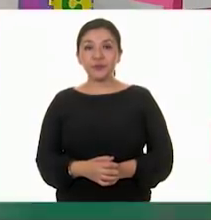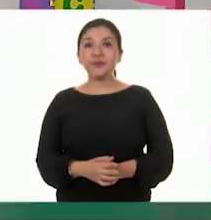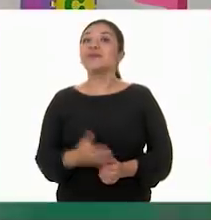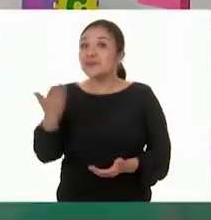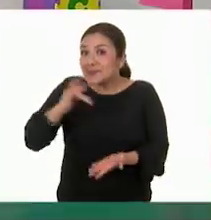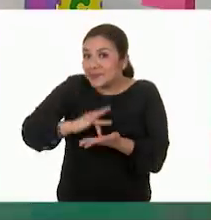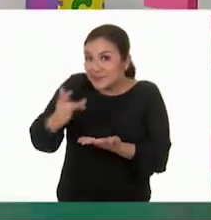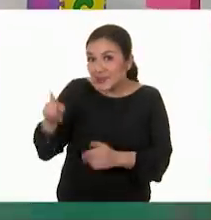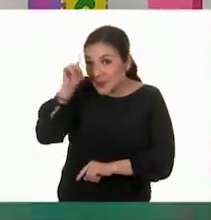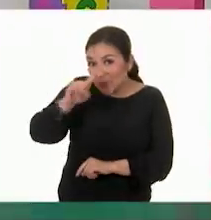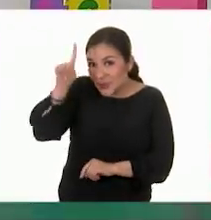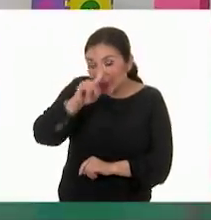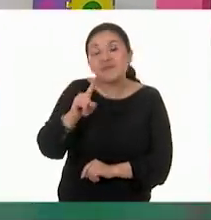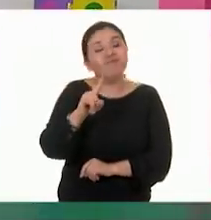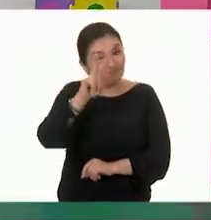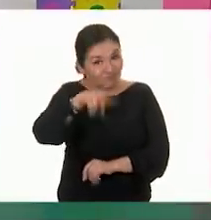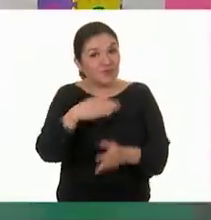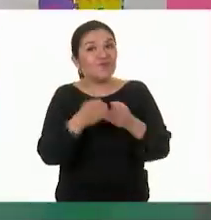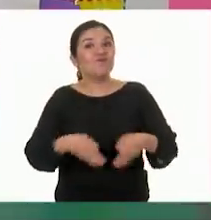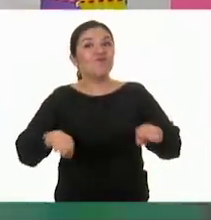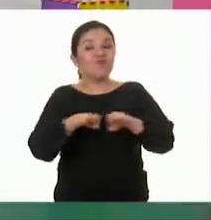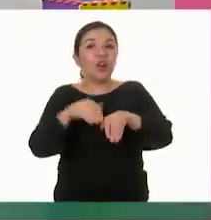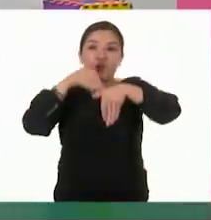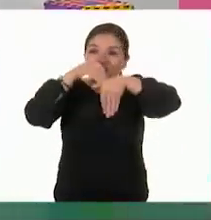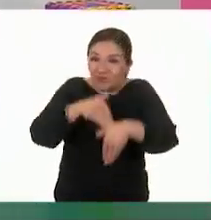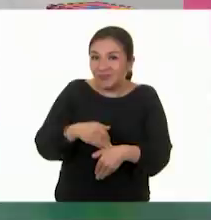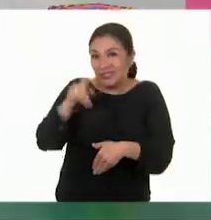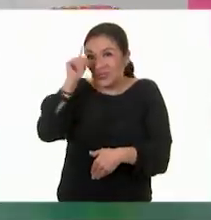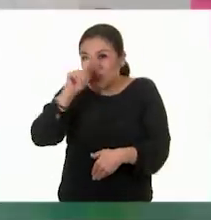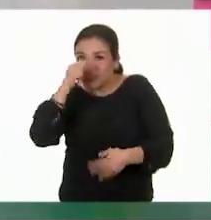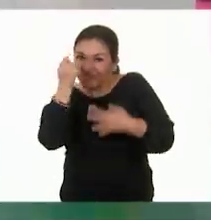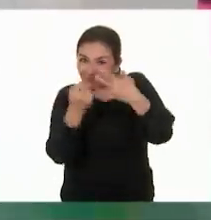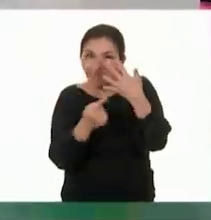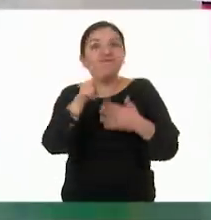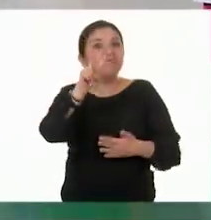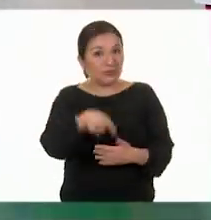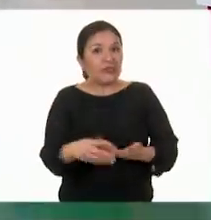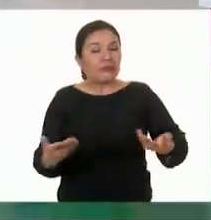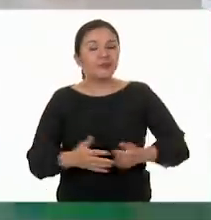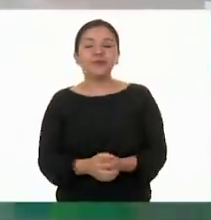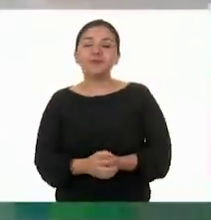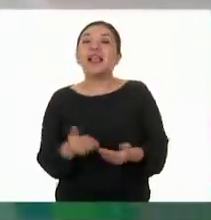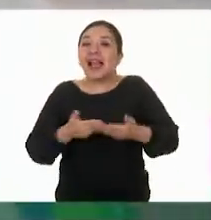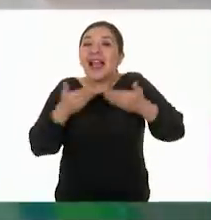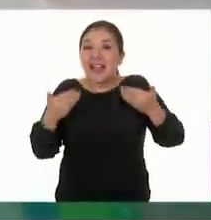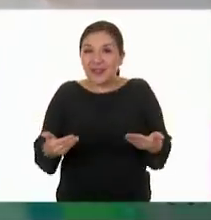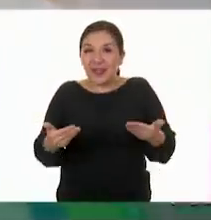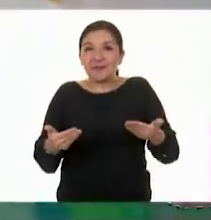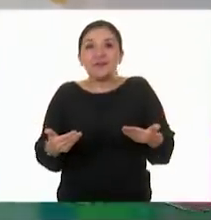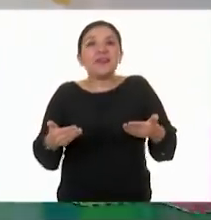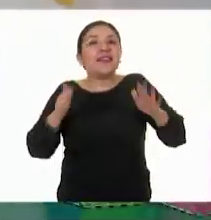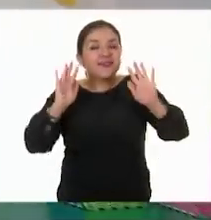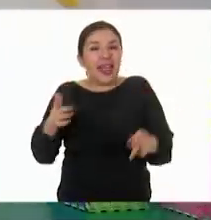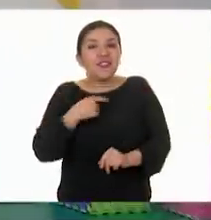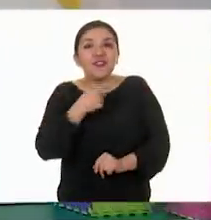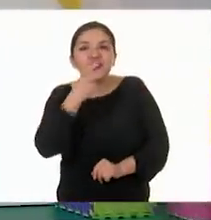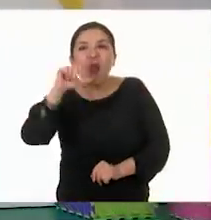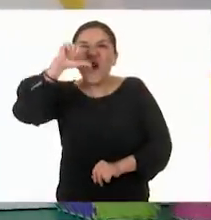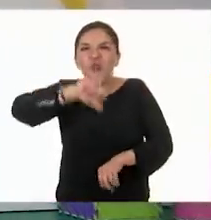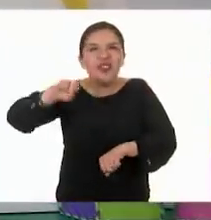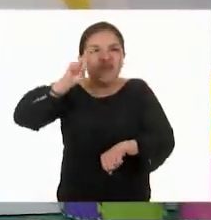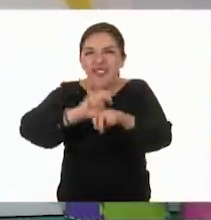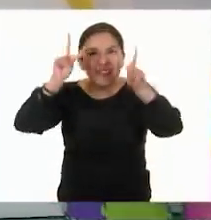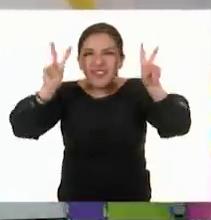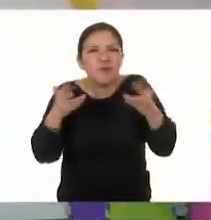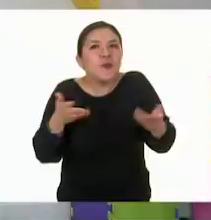Muchas gracias, Ajolisto. Qué importante es seguir estas recomendaciones, ¿verdad, niñas y niños? Ahora sí, ya les puedo decir cuál es el tema de